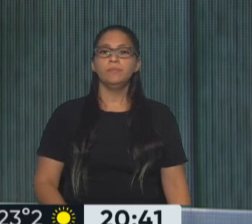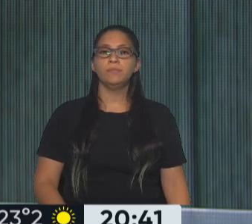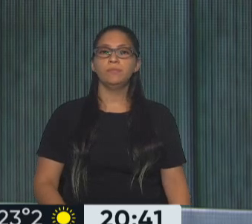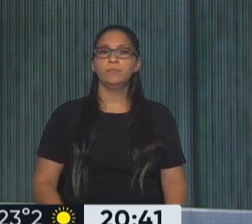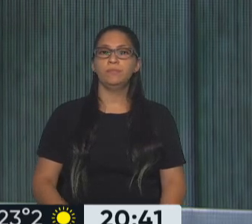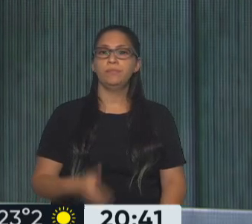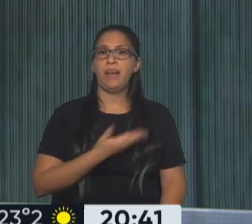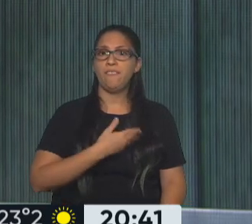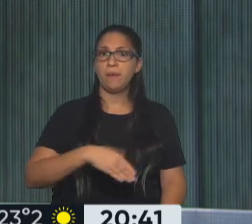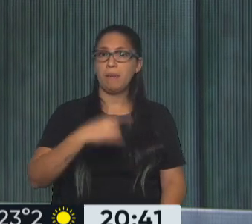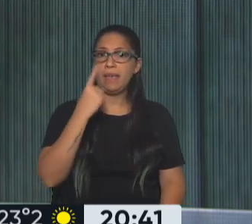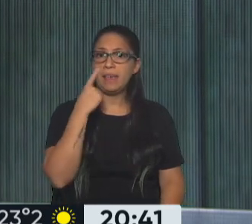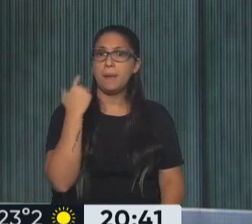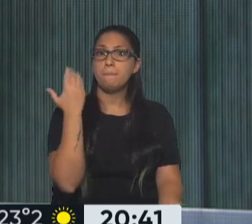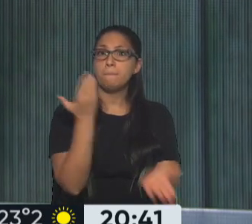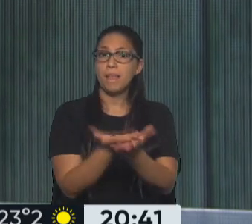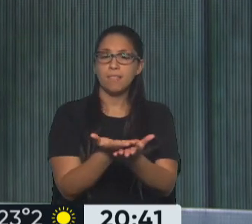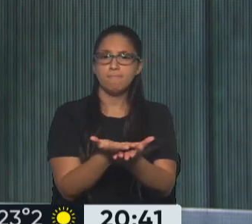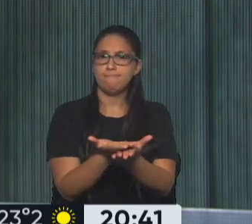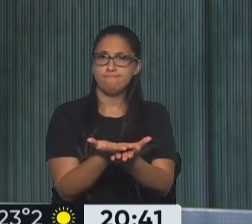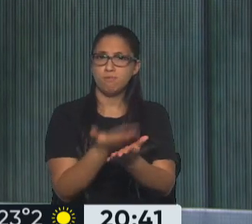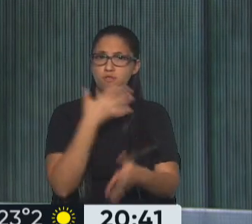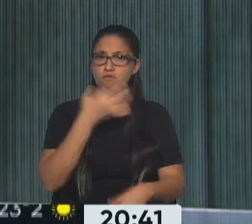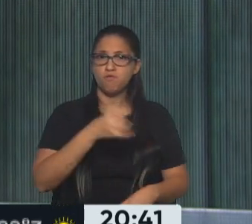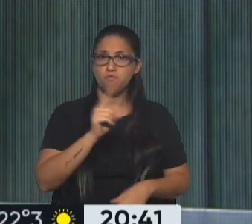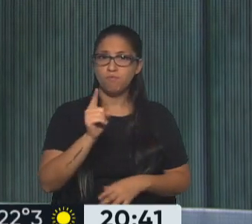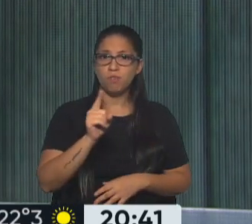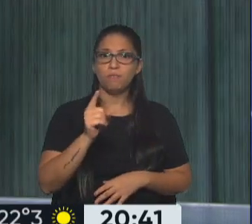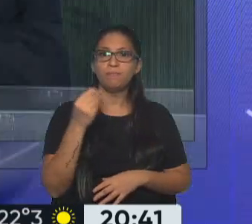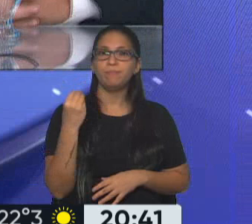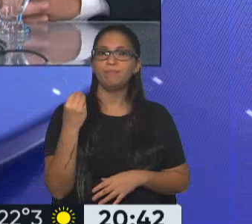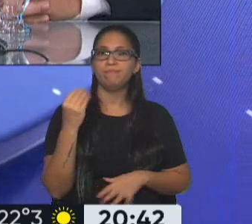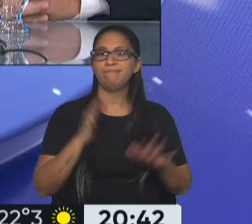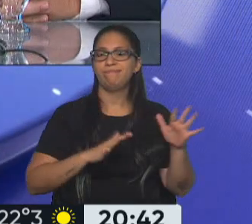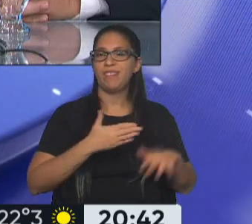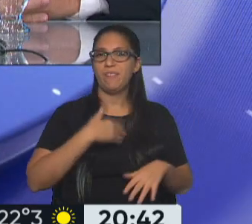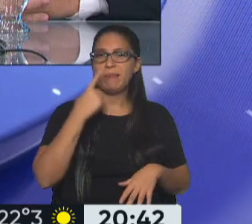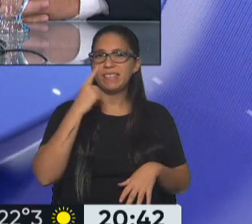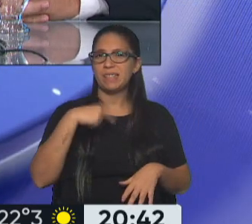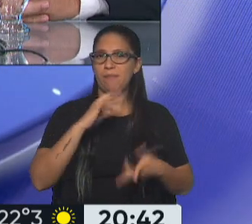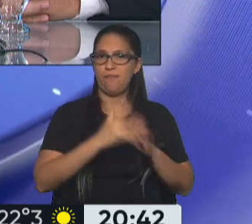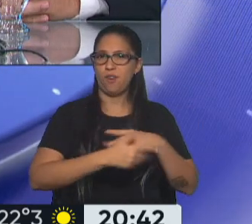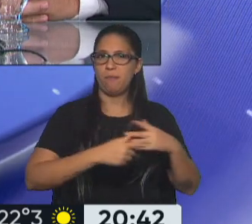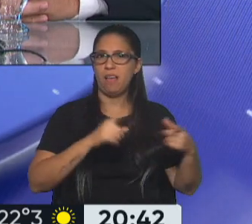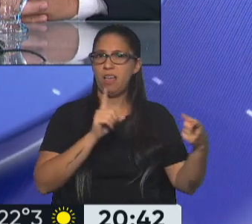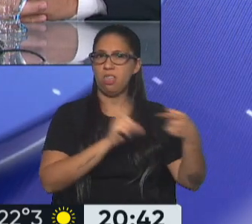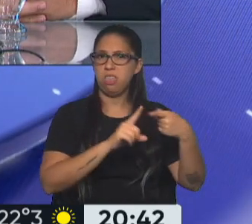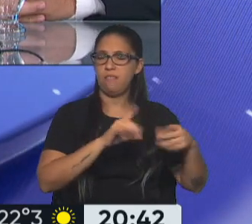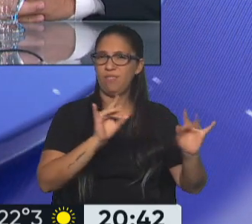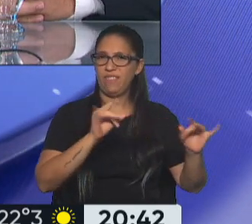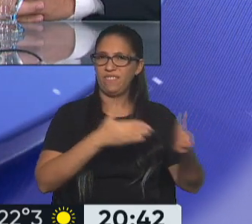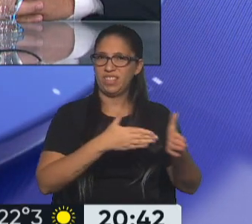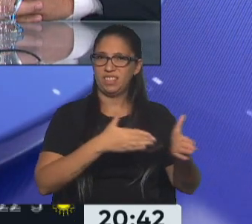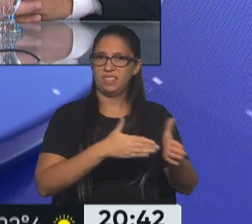el fondo le había pedido. Uno tiene una relación con el fondo que siempre es problemática como en cualquier sociedad. Y esta es